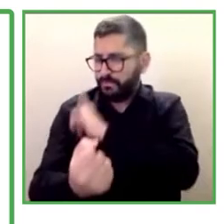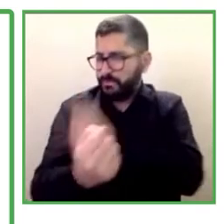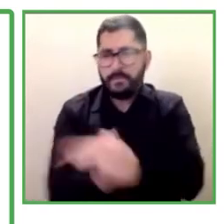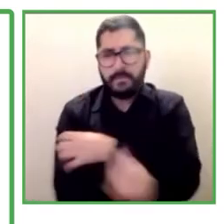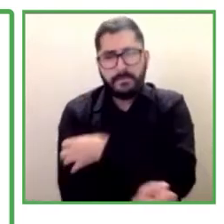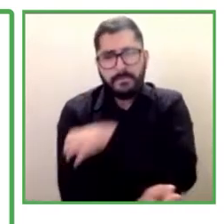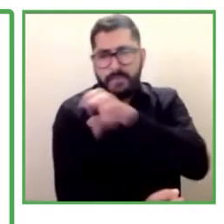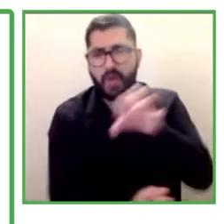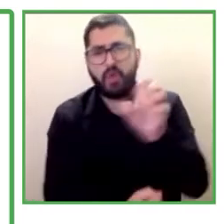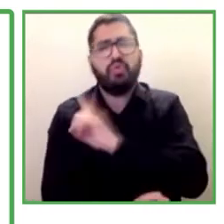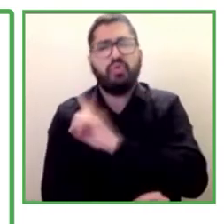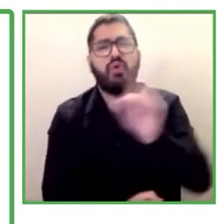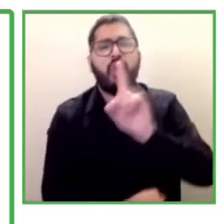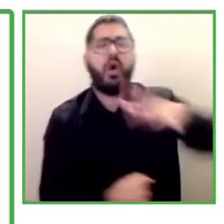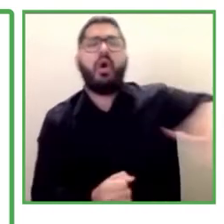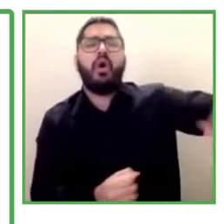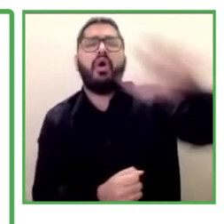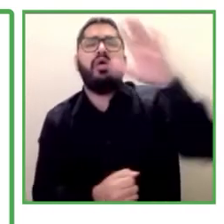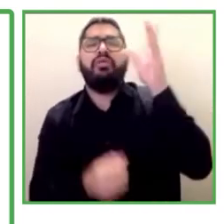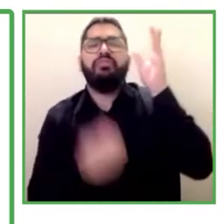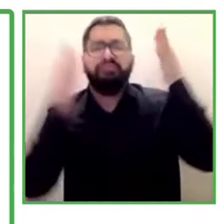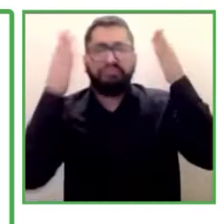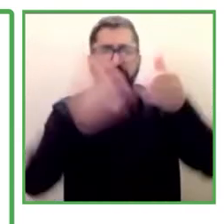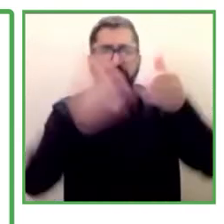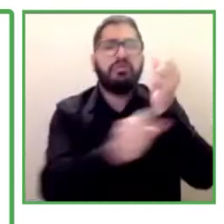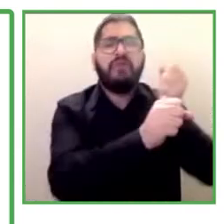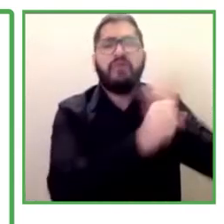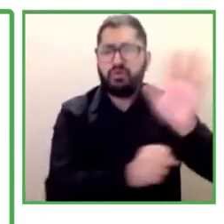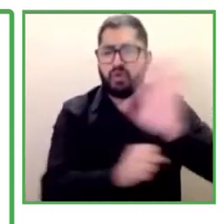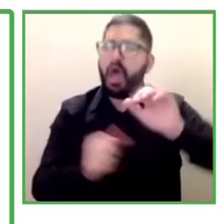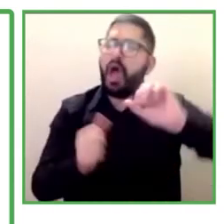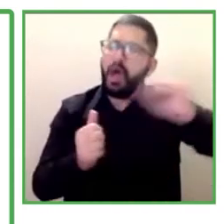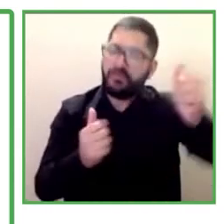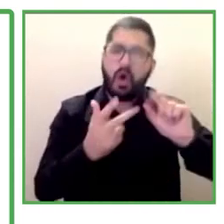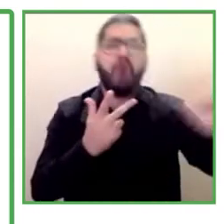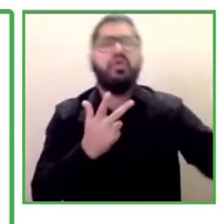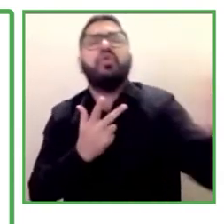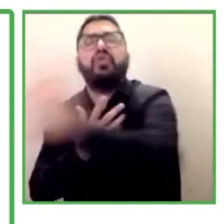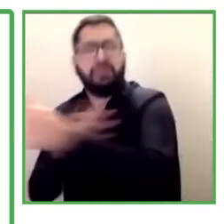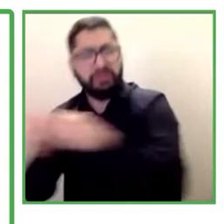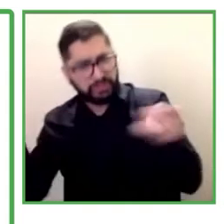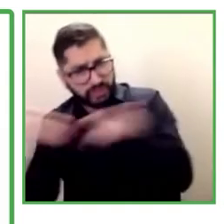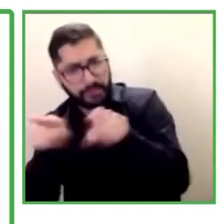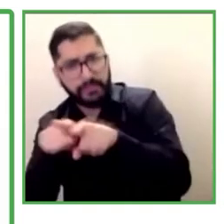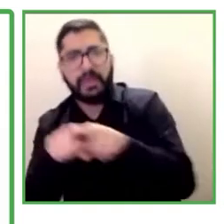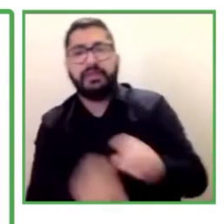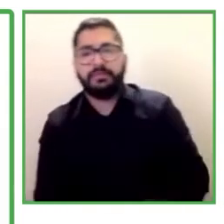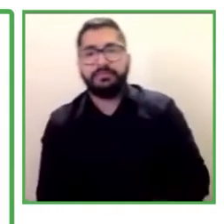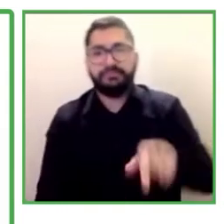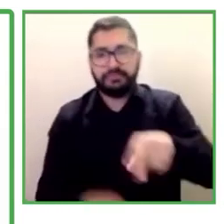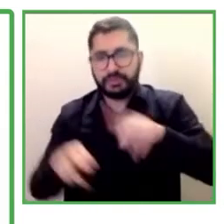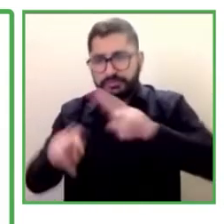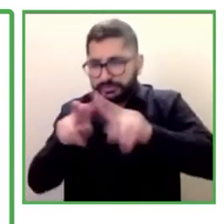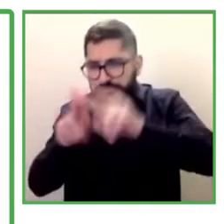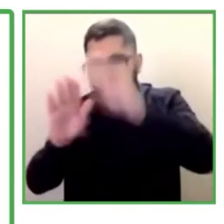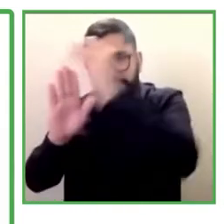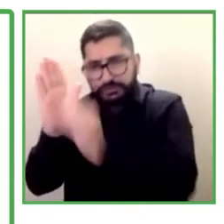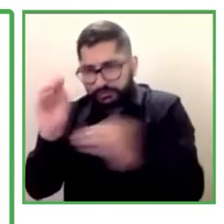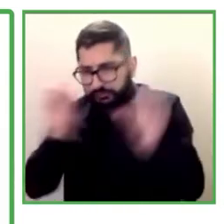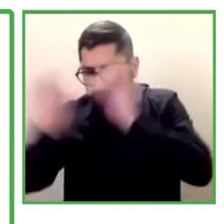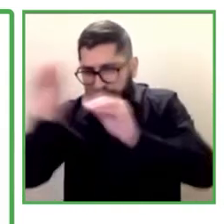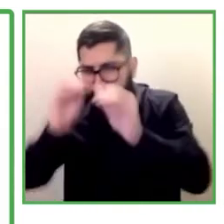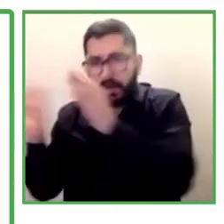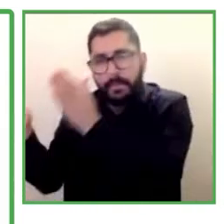sectores, habían tenido que establecer programas de inclusión laboral para personas con discapacidad y con